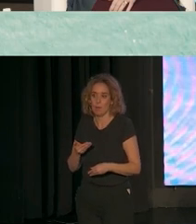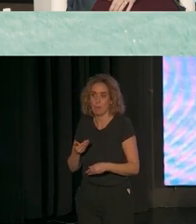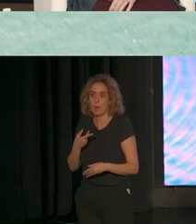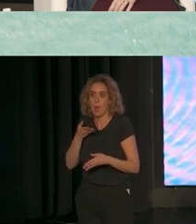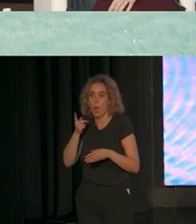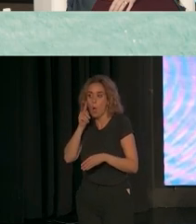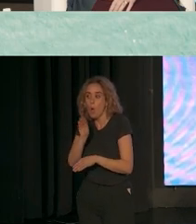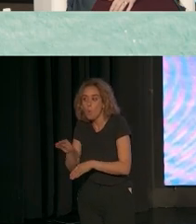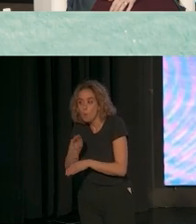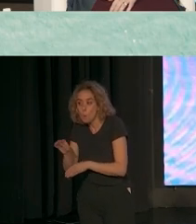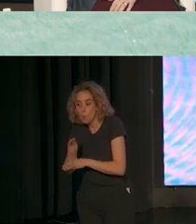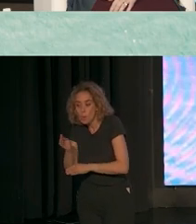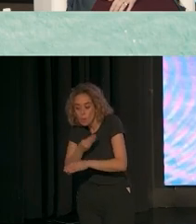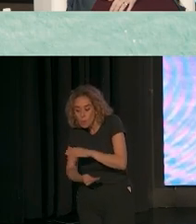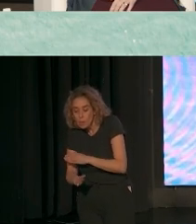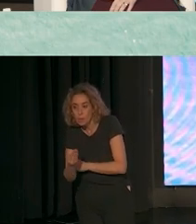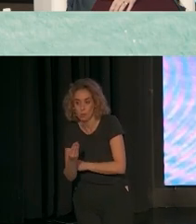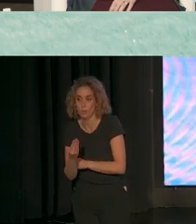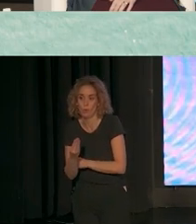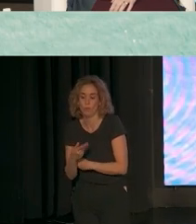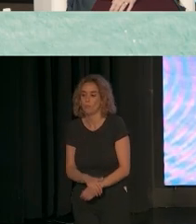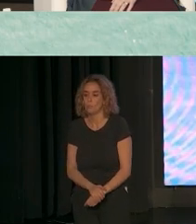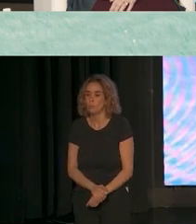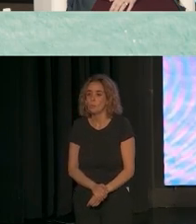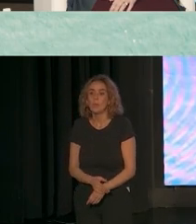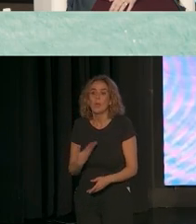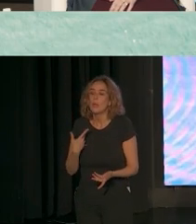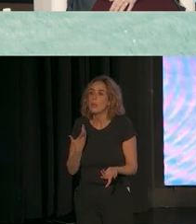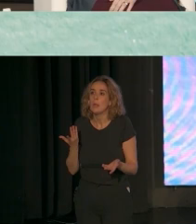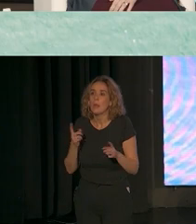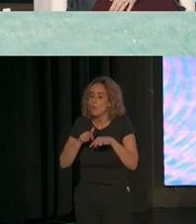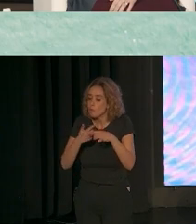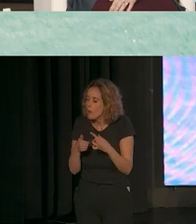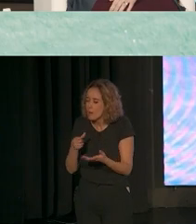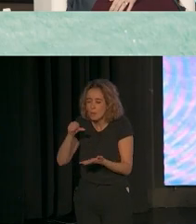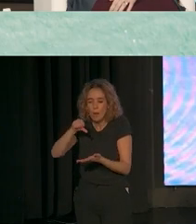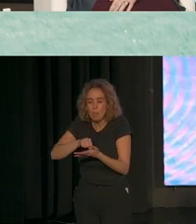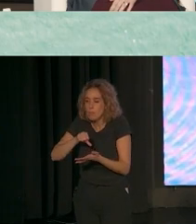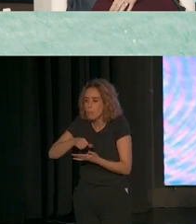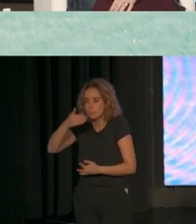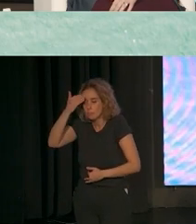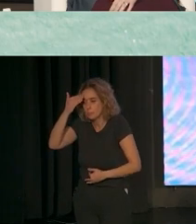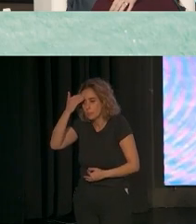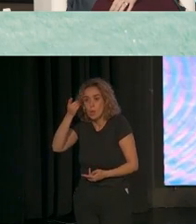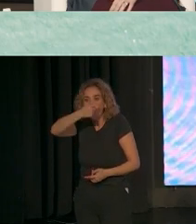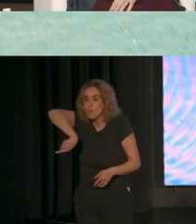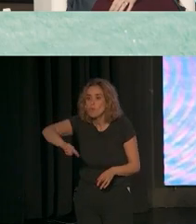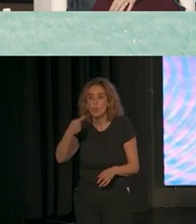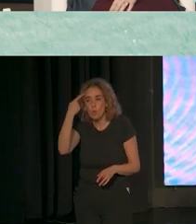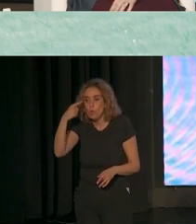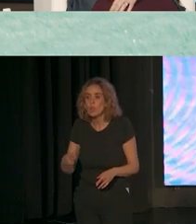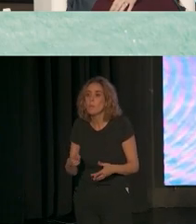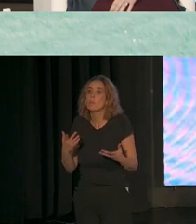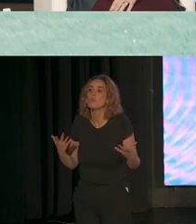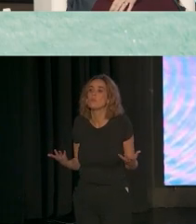la principal unidad de los servicios centrados en la familia. Yo creo que todos lo sabemos, pero realmente para actualizarlo y